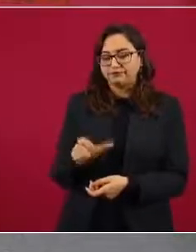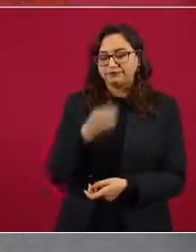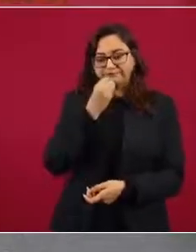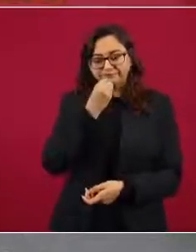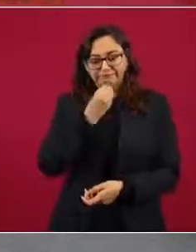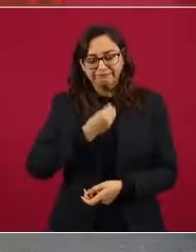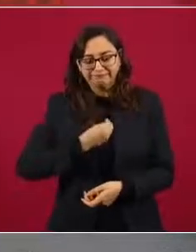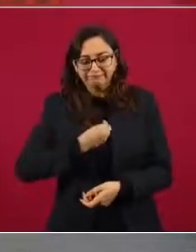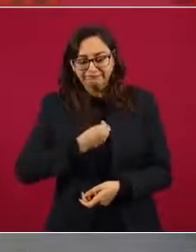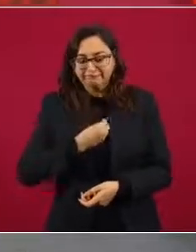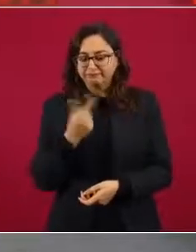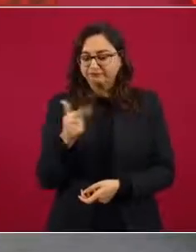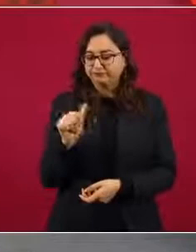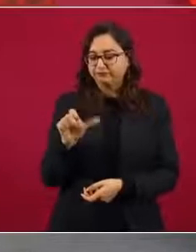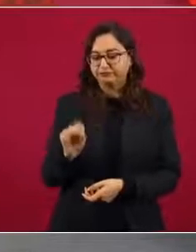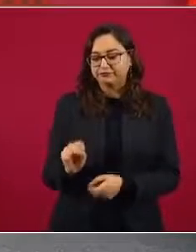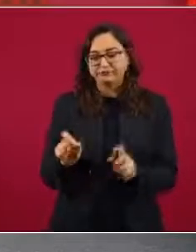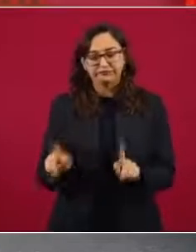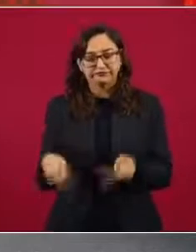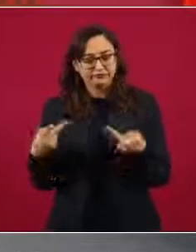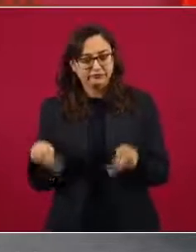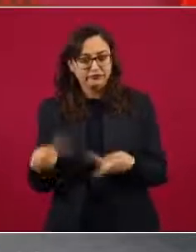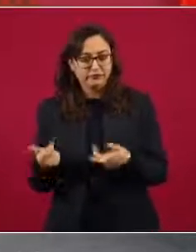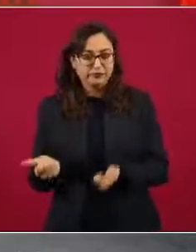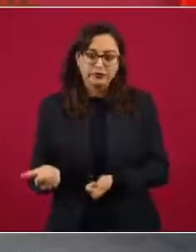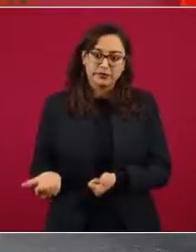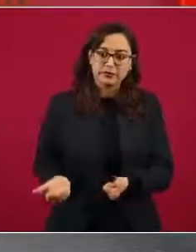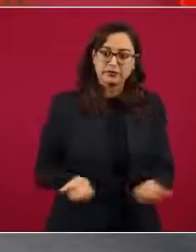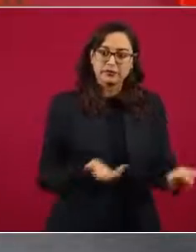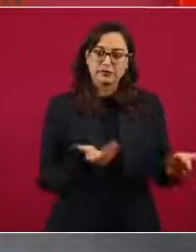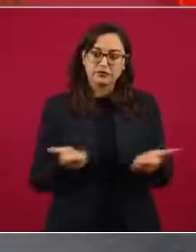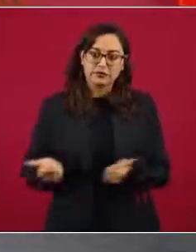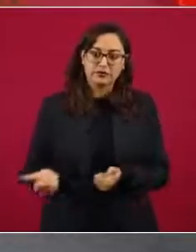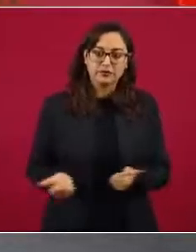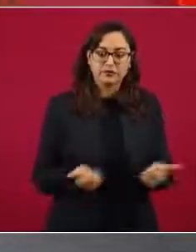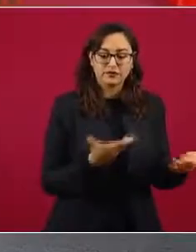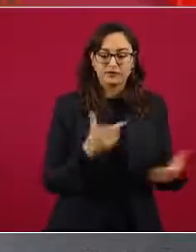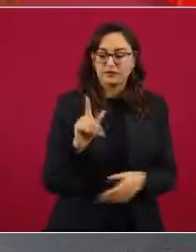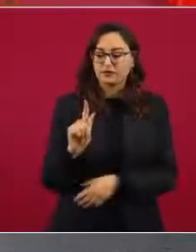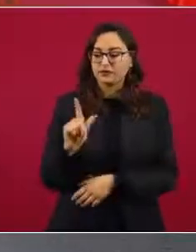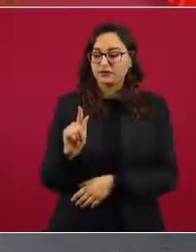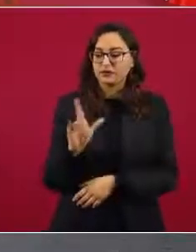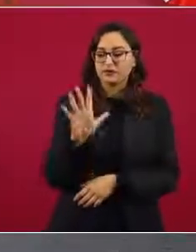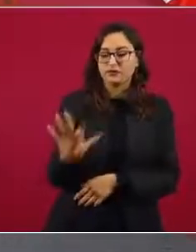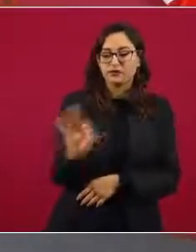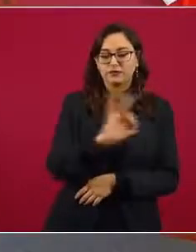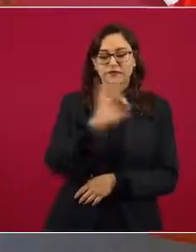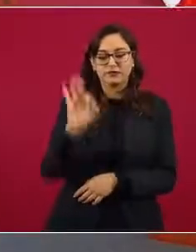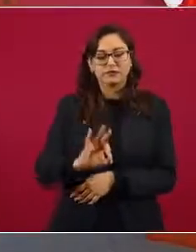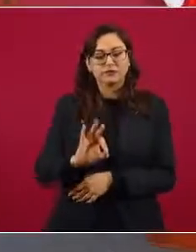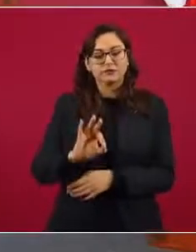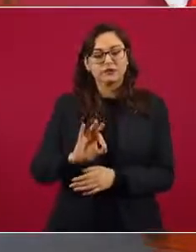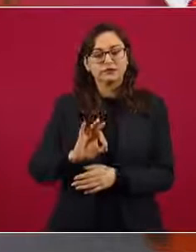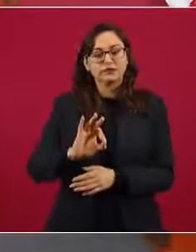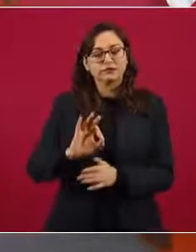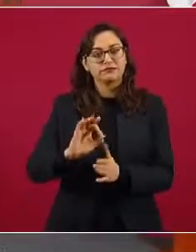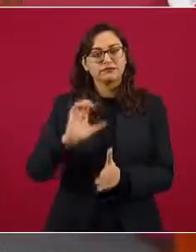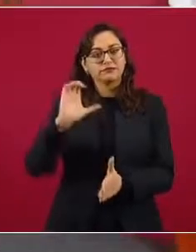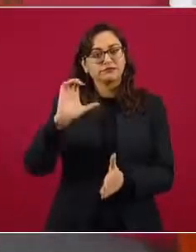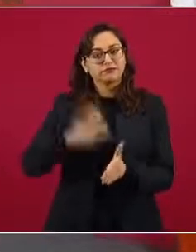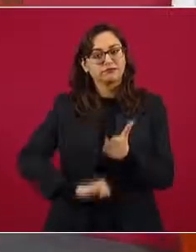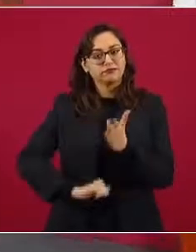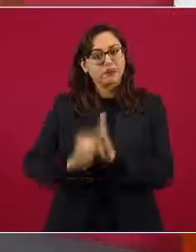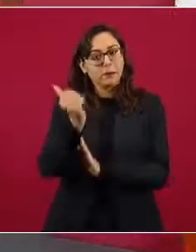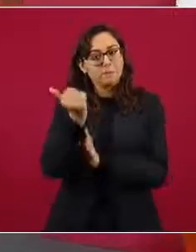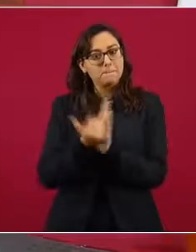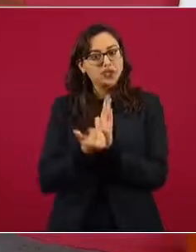gas etano a Odebrecht con un 75% de subsidio.